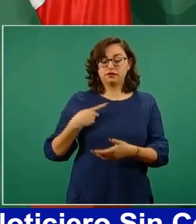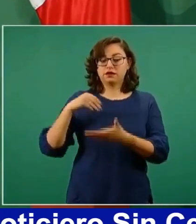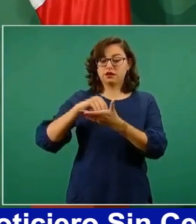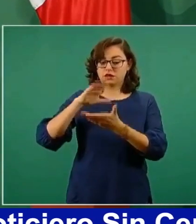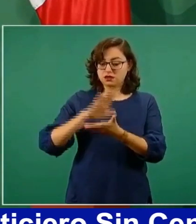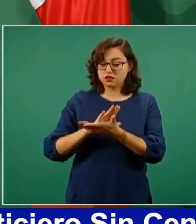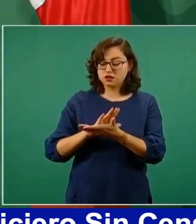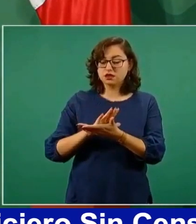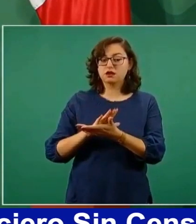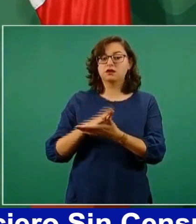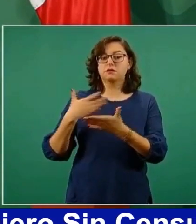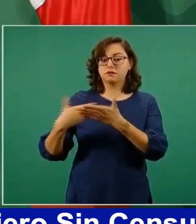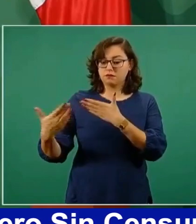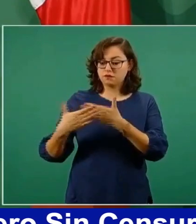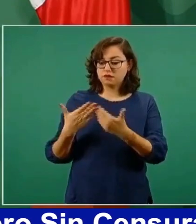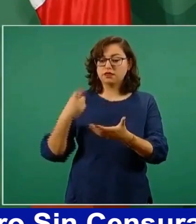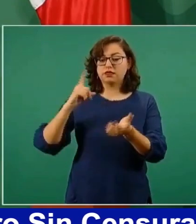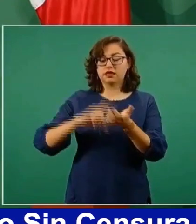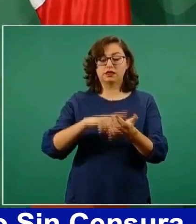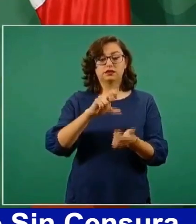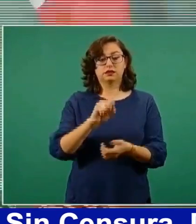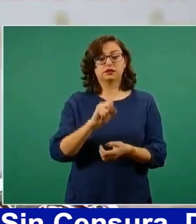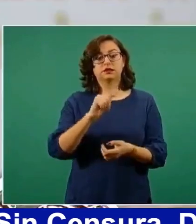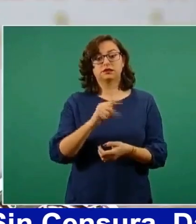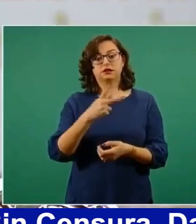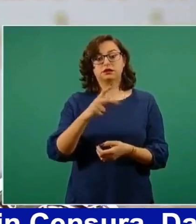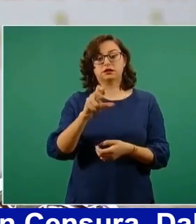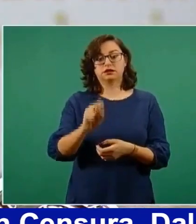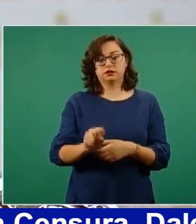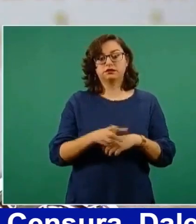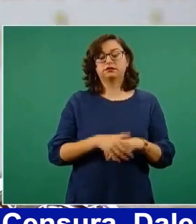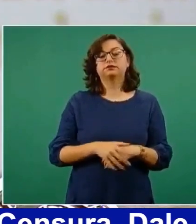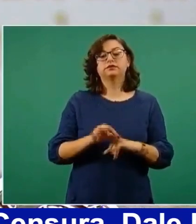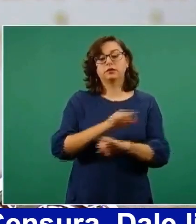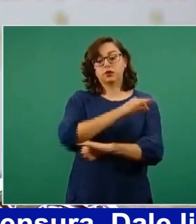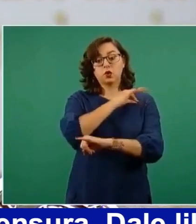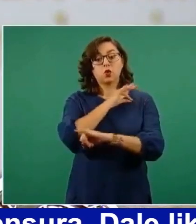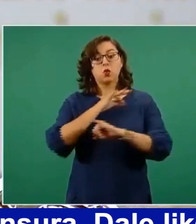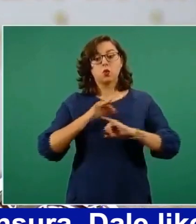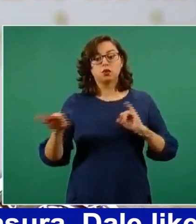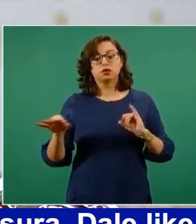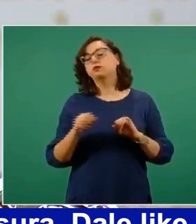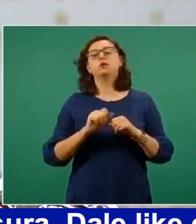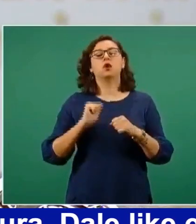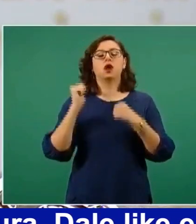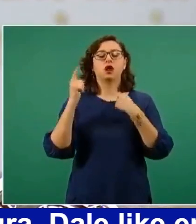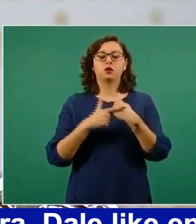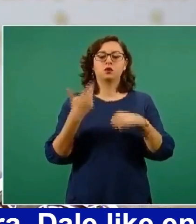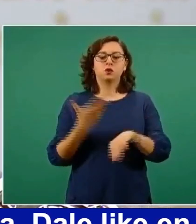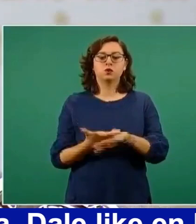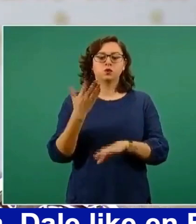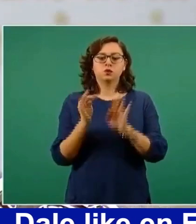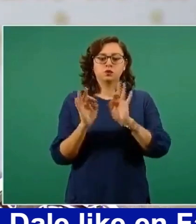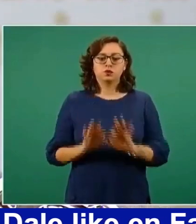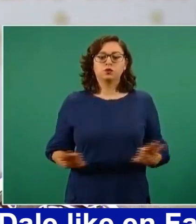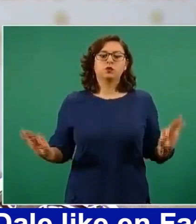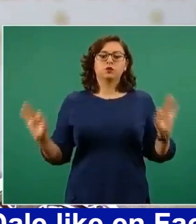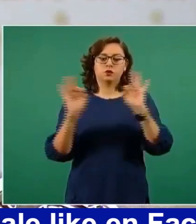transferencias de trabajadores reconociéndolos como propios. Finalmente, cada 3 años las empresas tendrán